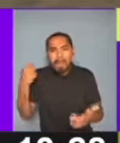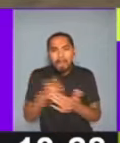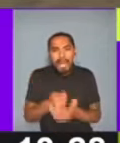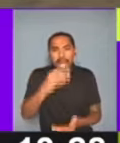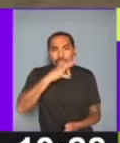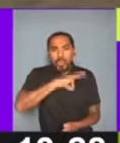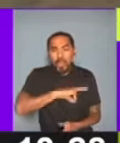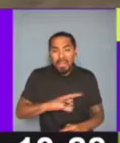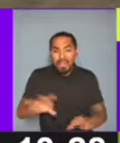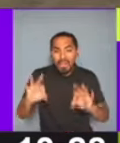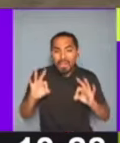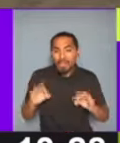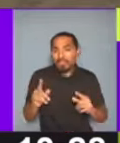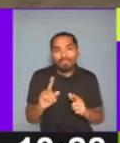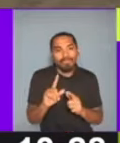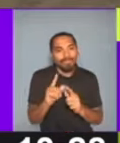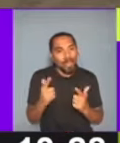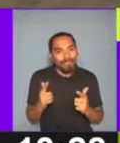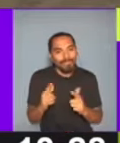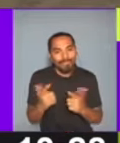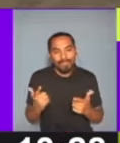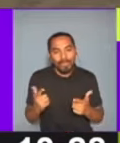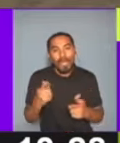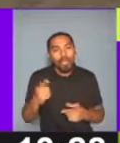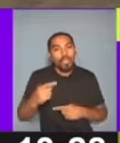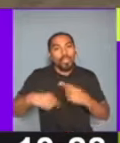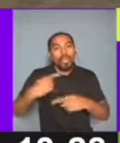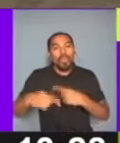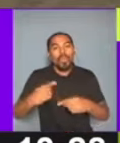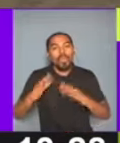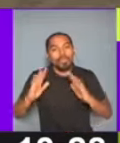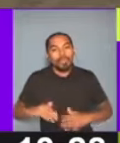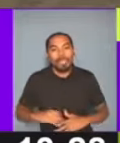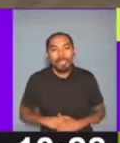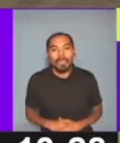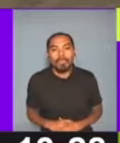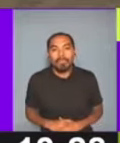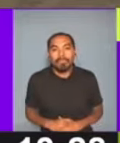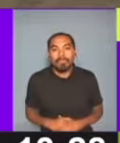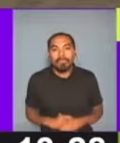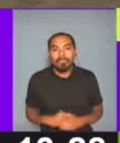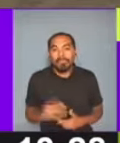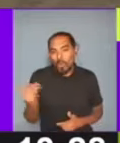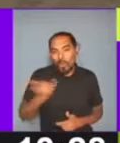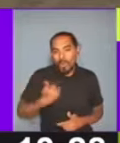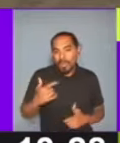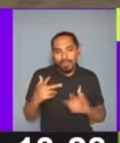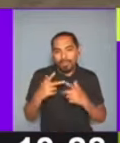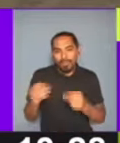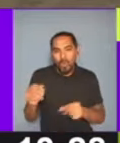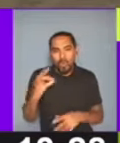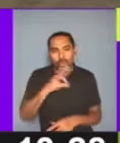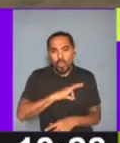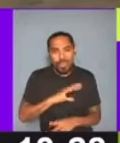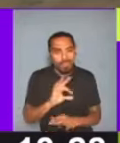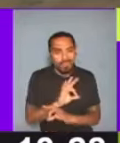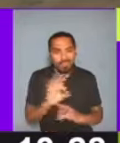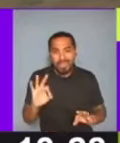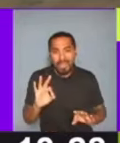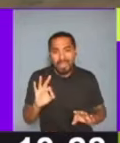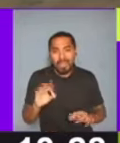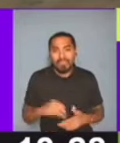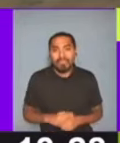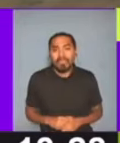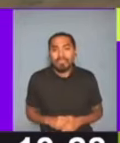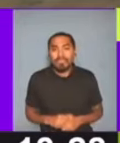algún depósito de las empresas que necesitaban pagarle a los choferes y nos dijeron que no. Y a esto hay que agregar